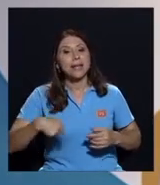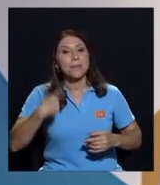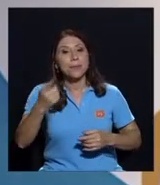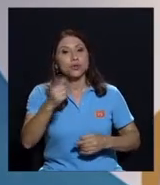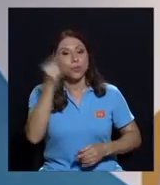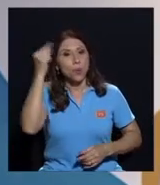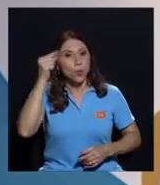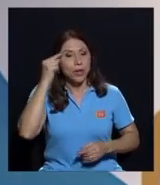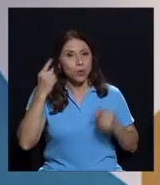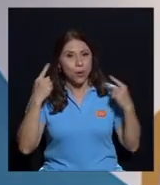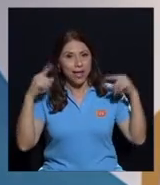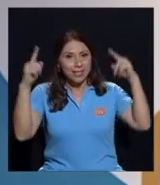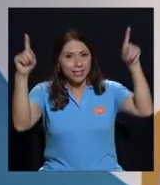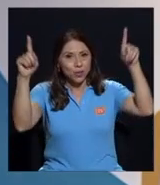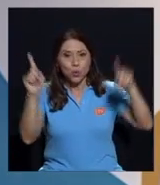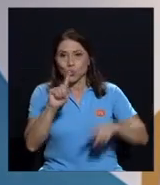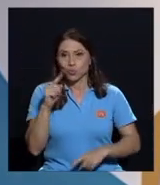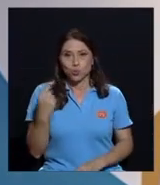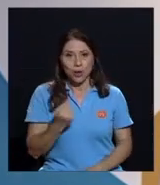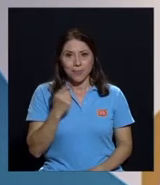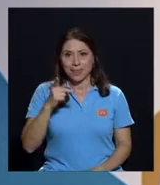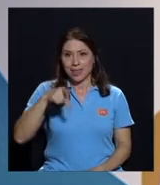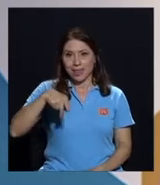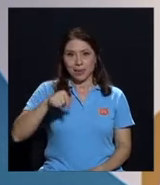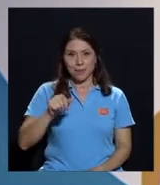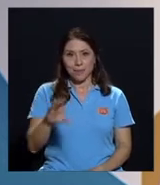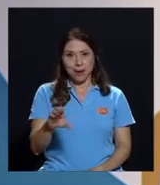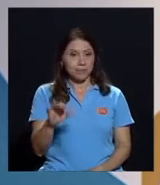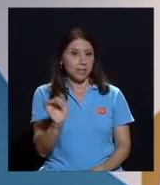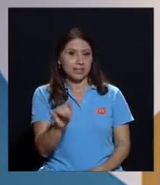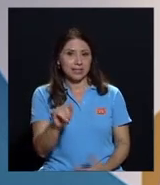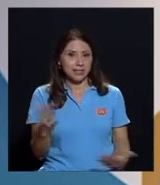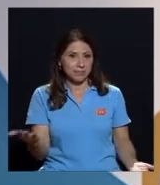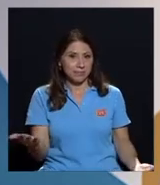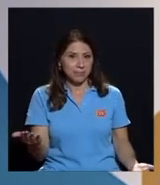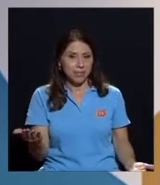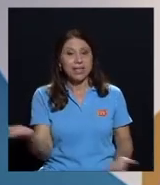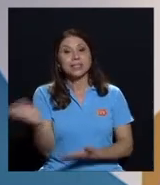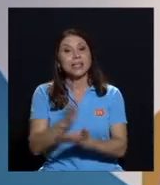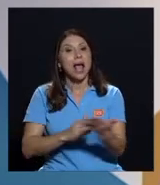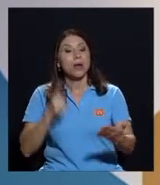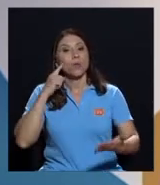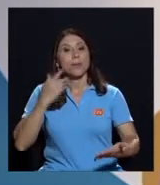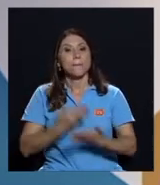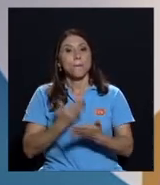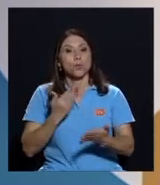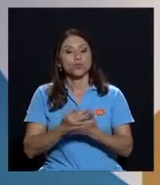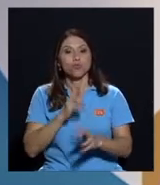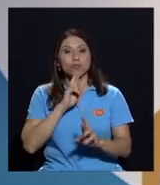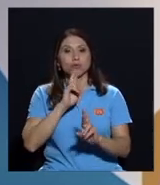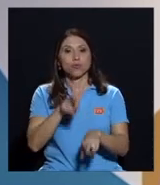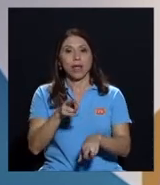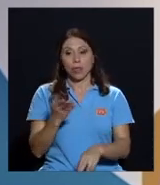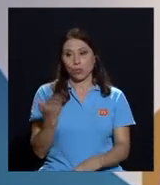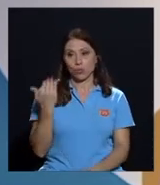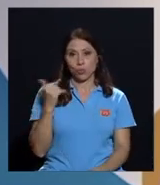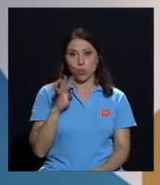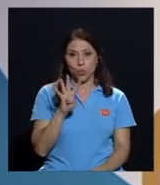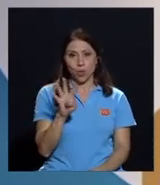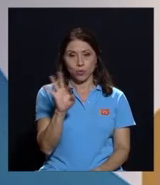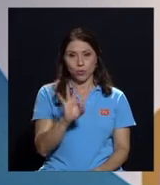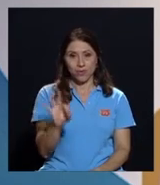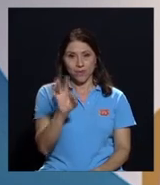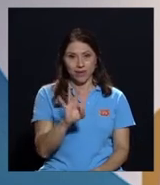no puede ser un gobierno solamente el parqué y es así y si algo demostró el resultado del 4 de febrero y es